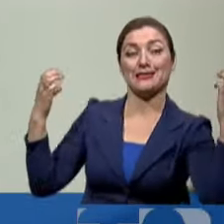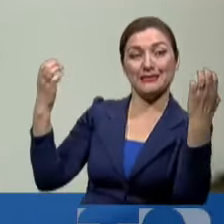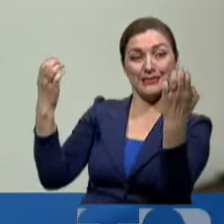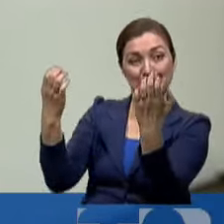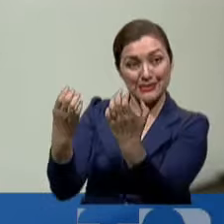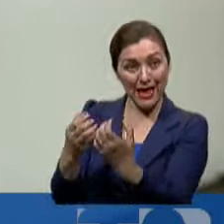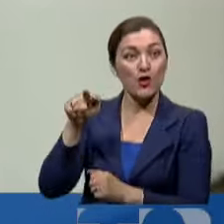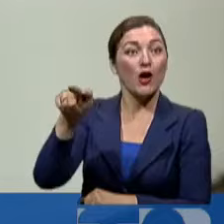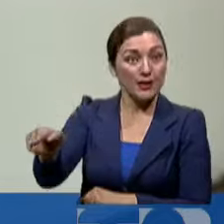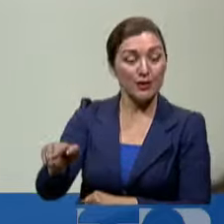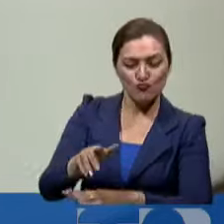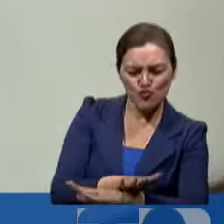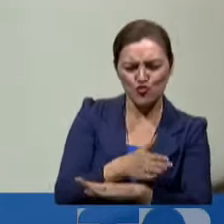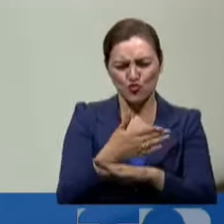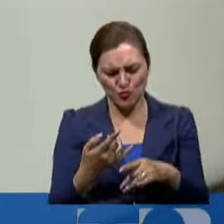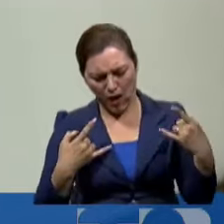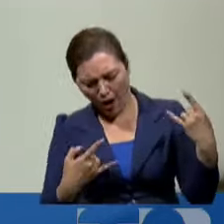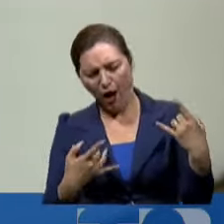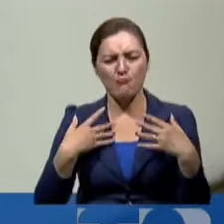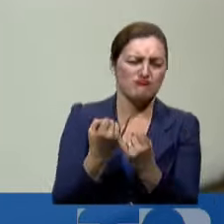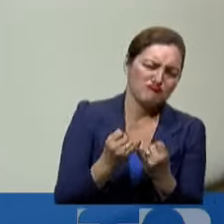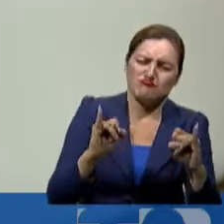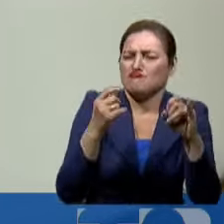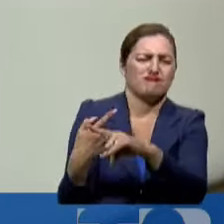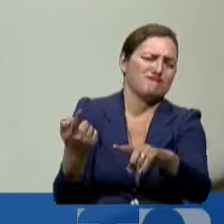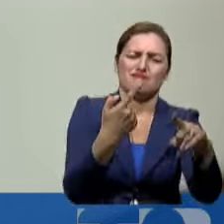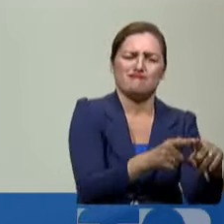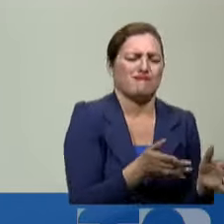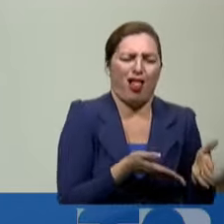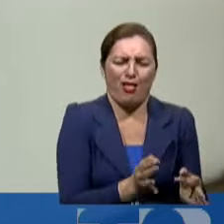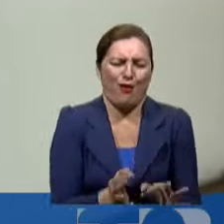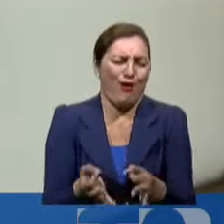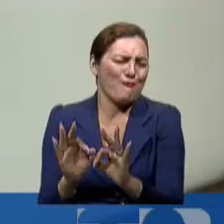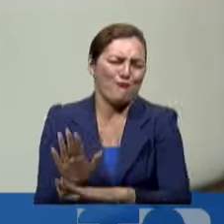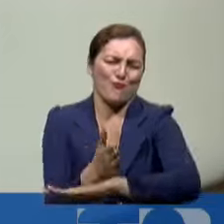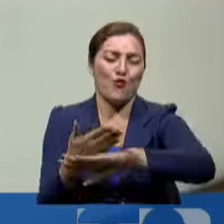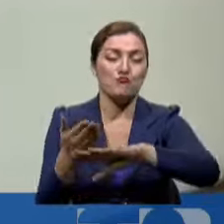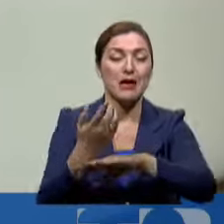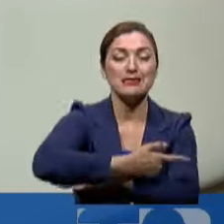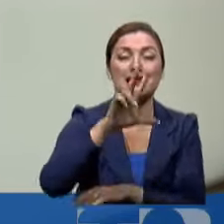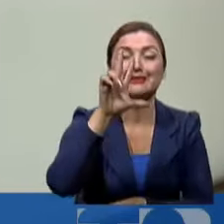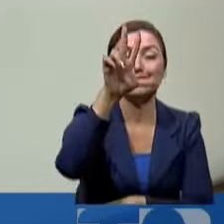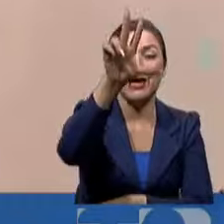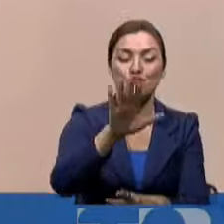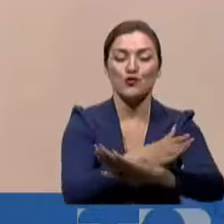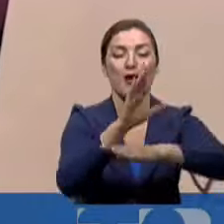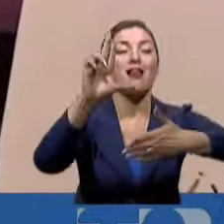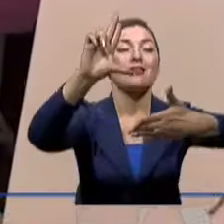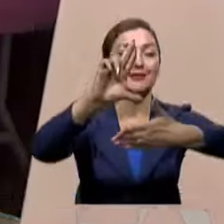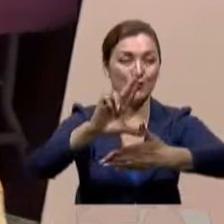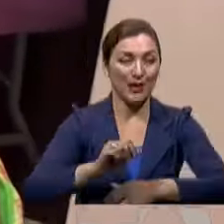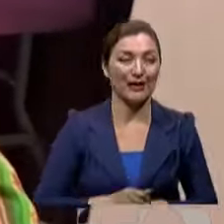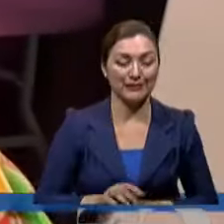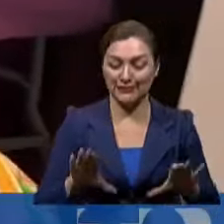Vamos a tener la música alternativa, la música independiente y todos los géneros de los jóvenes. Y el día 3, en cambio, la música latinoamericana. Una de